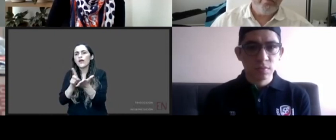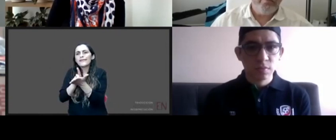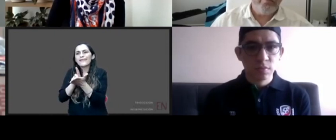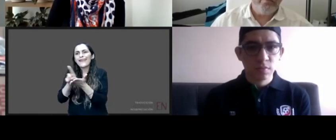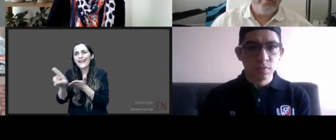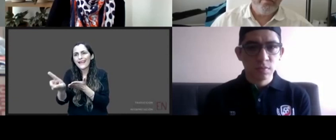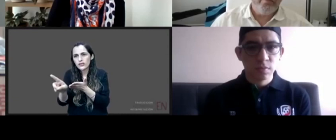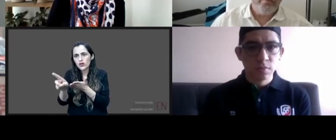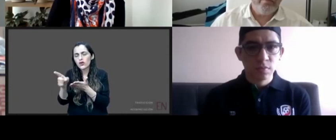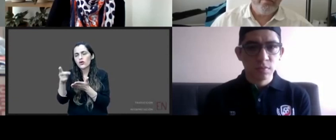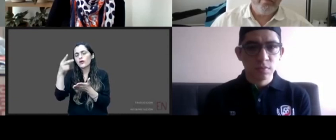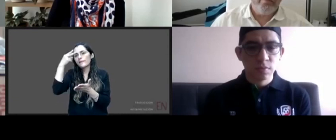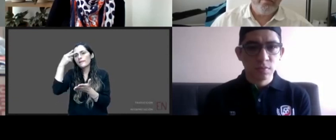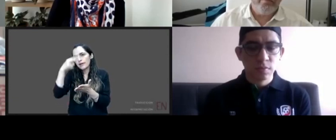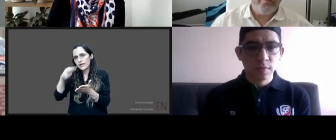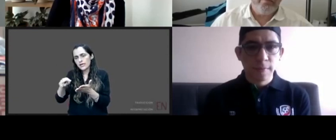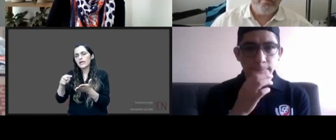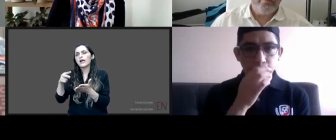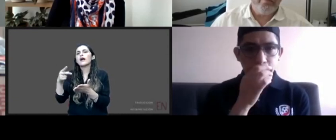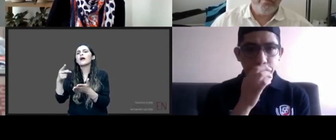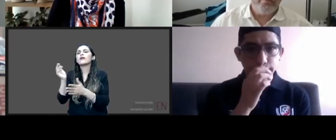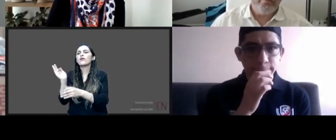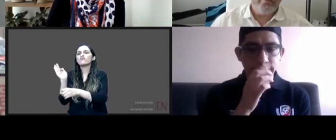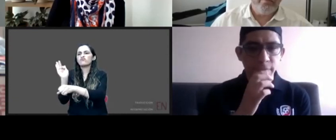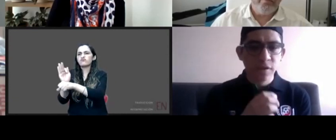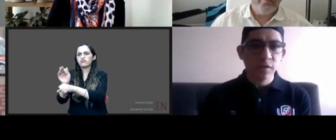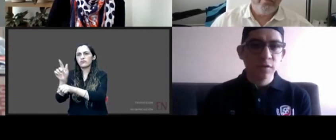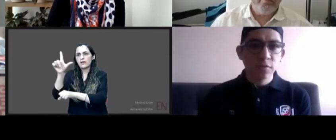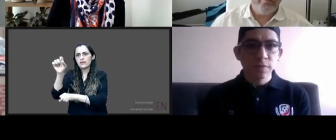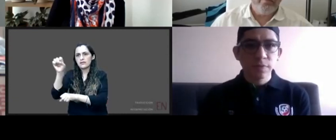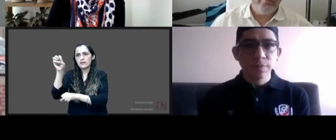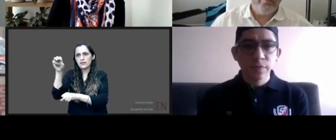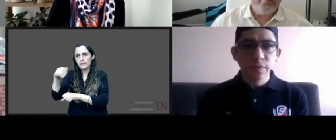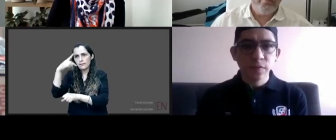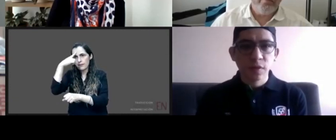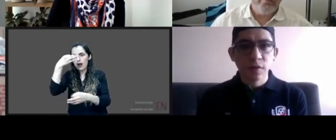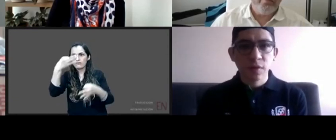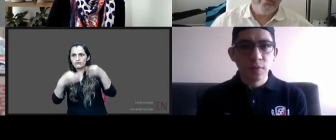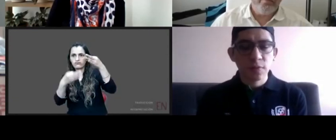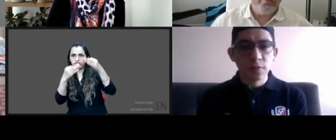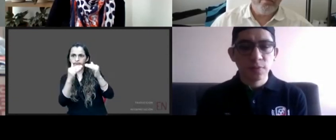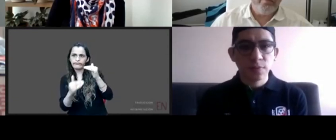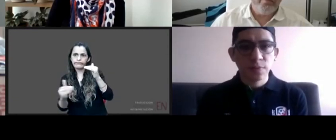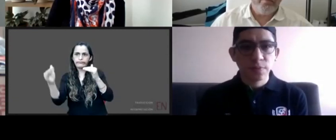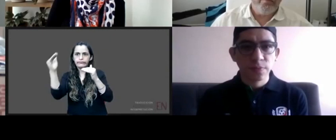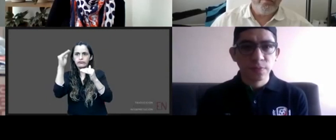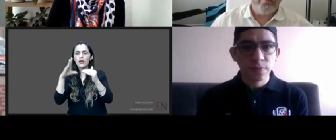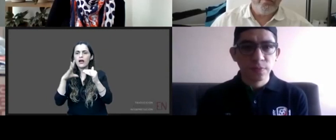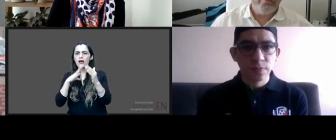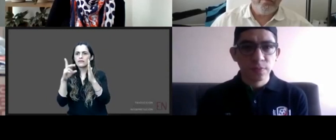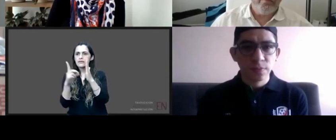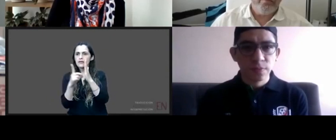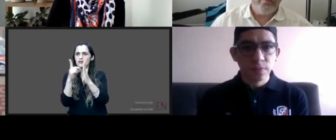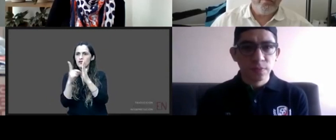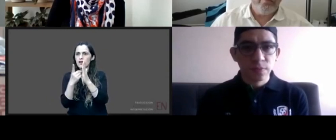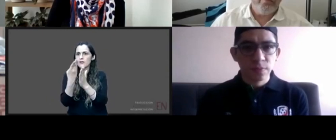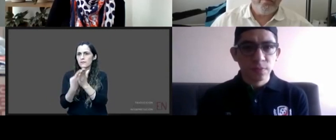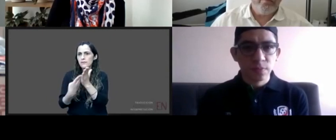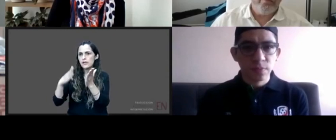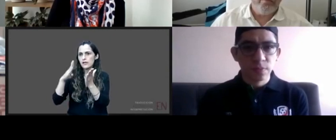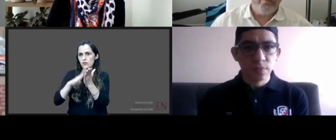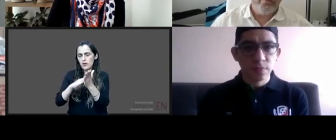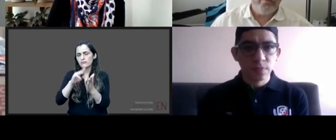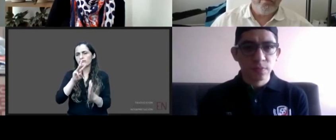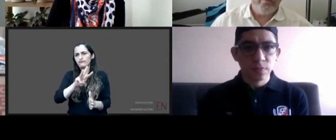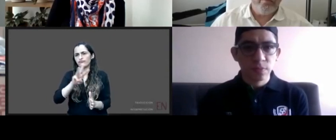Mexicana para la Suprema Corte de Justicia de la Nación, que es un diccionario bilingüe en línea, entre otros diversos desarrollos